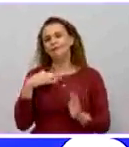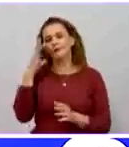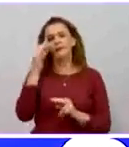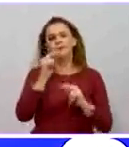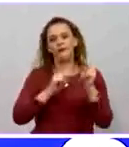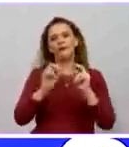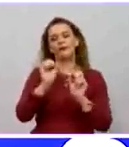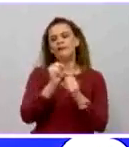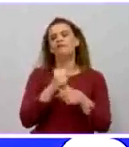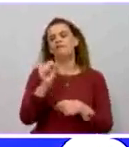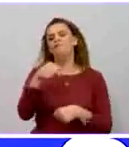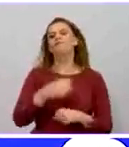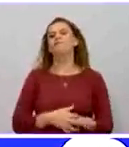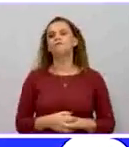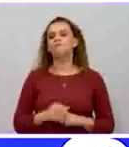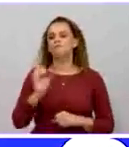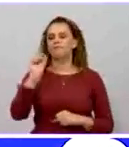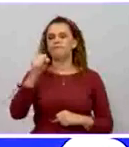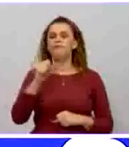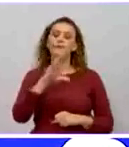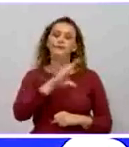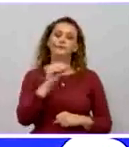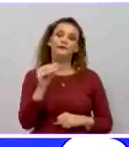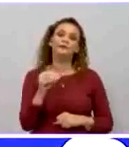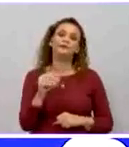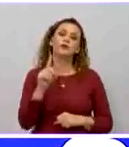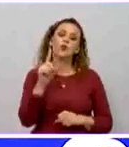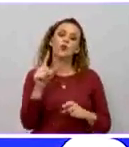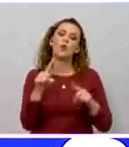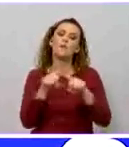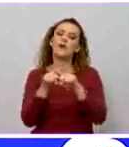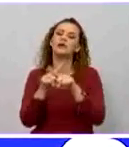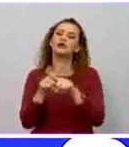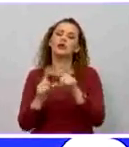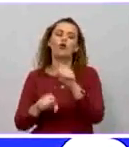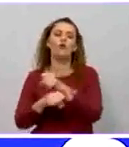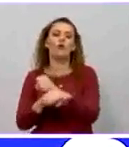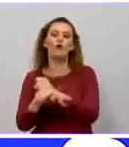el negocio sí se va a hacer. Y en la de menos va a ser un mix de futbolistas y de dinero.